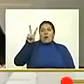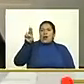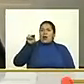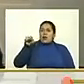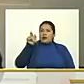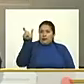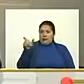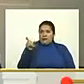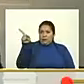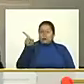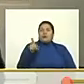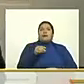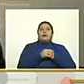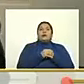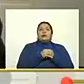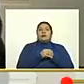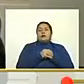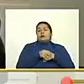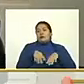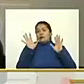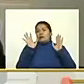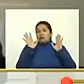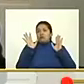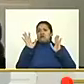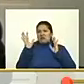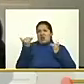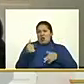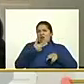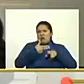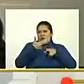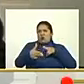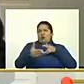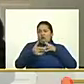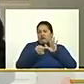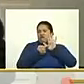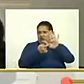dinero, que seguramente ahora será presentado. A partir de ahí